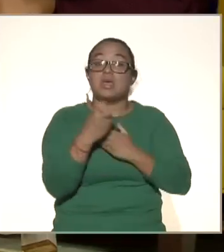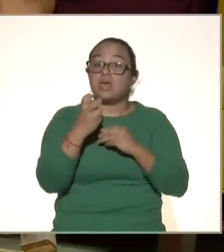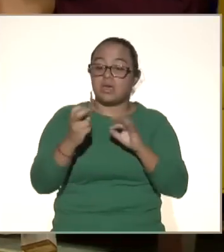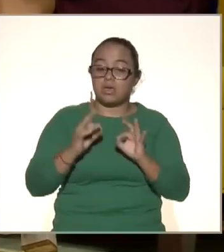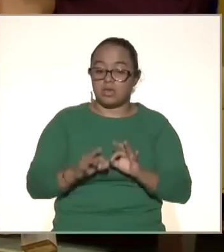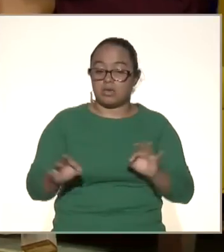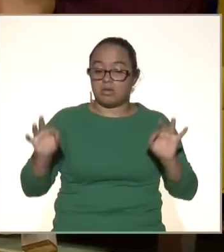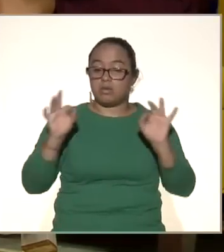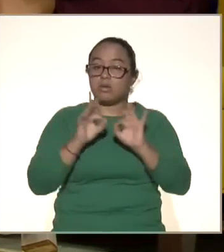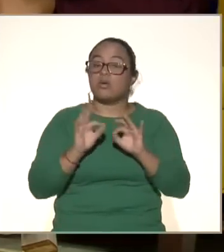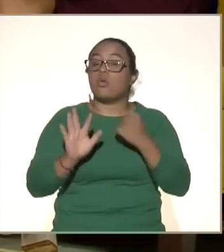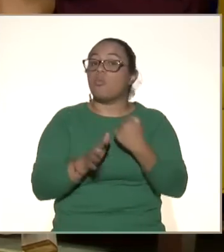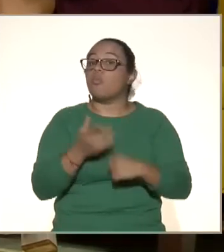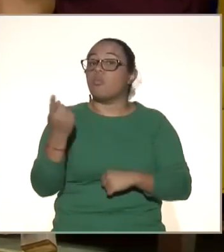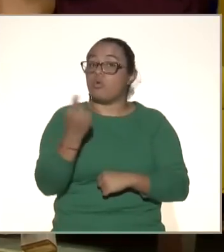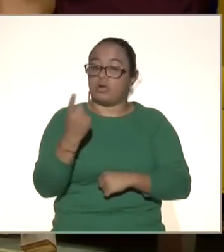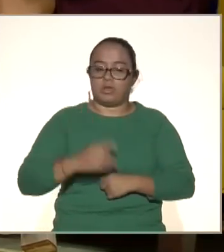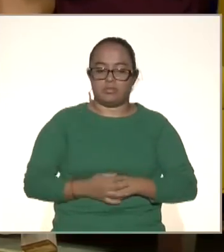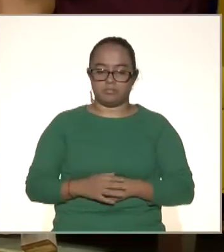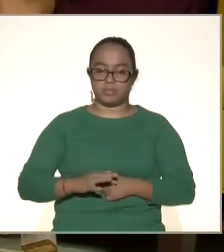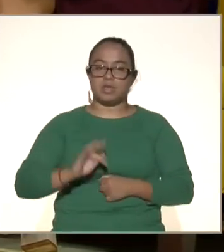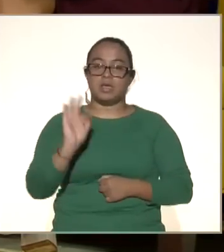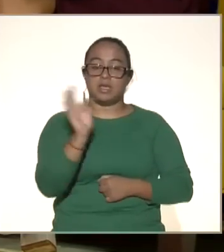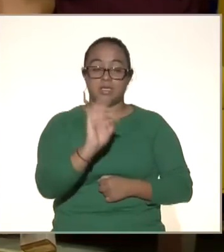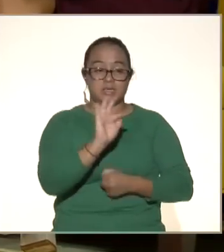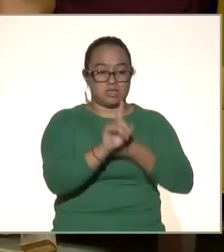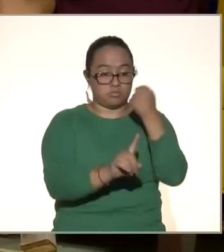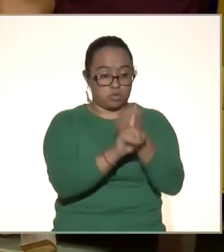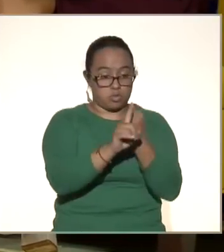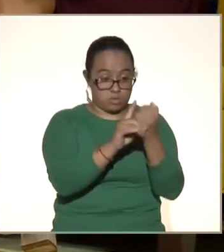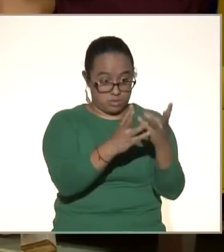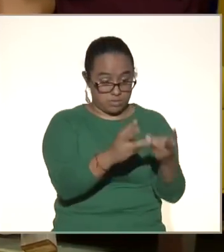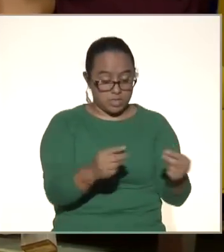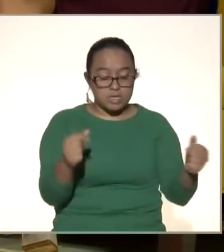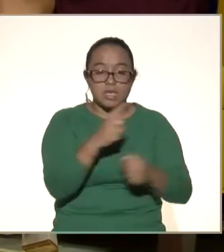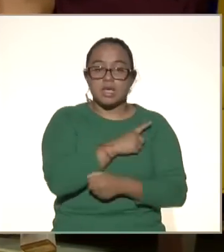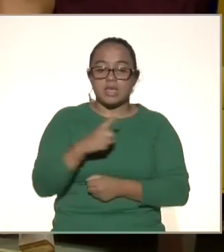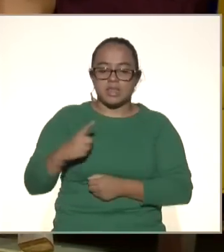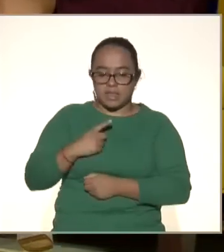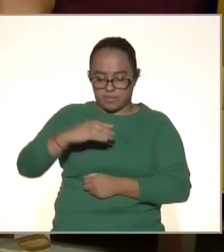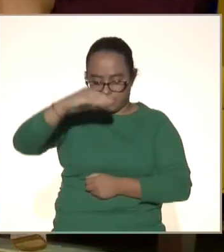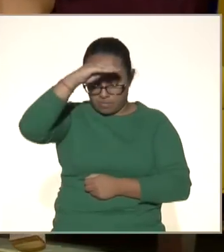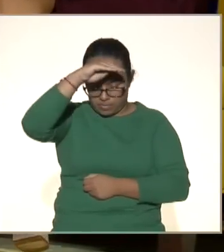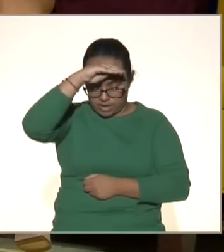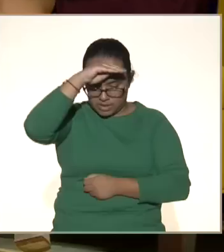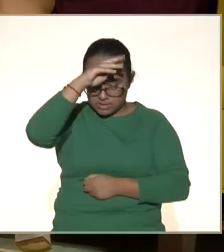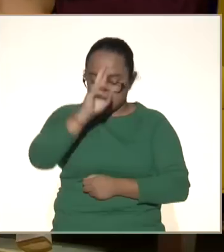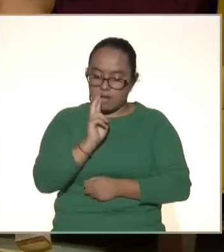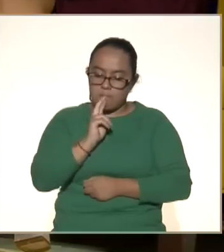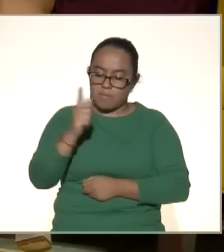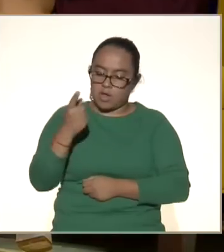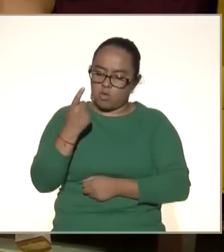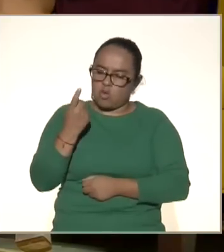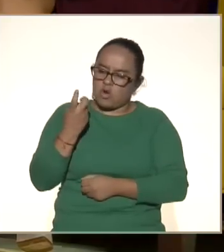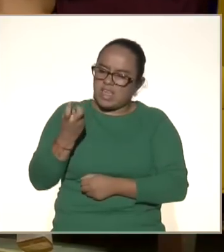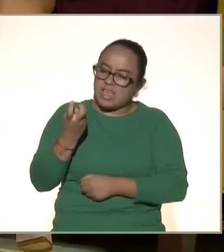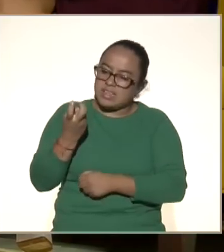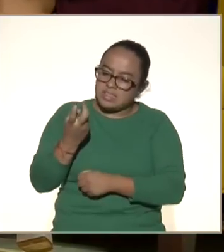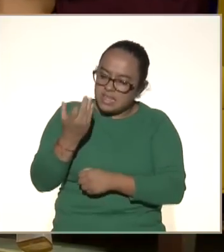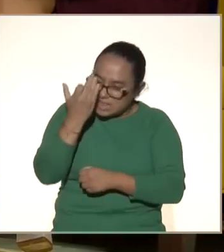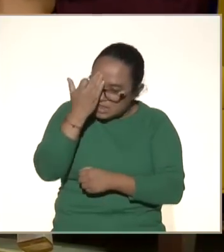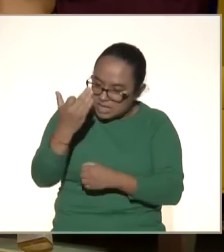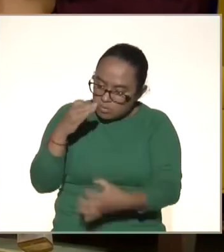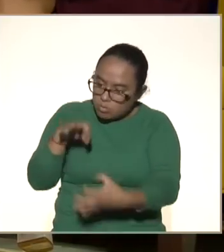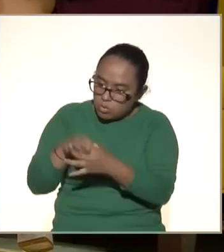fundamental. Porque si vamos a solucionar conflictos, debemos de buscar el momento más apropiado.